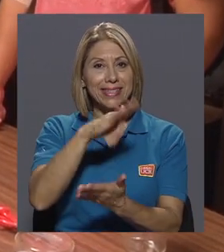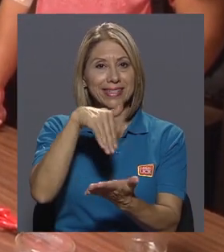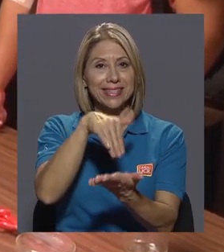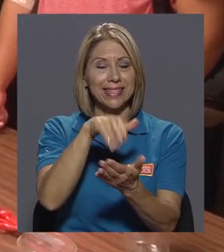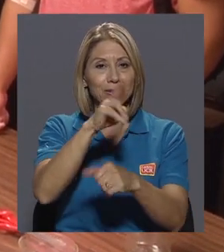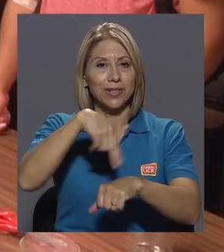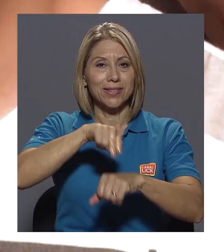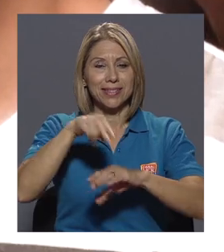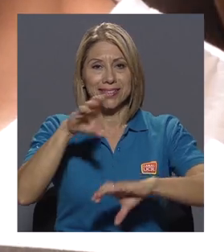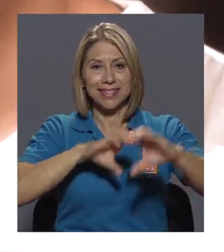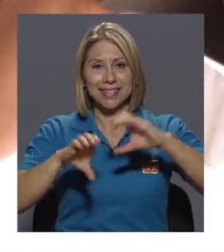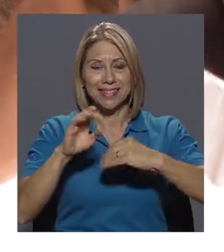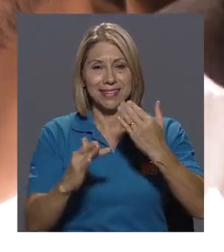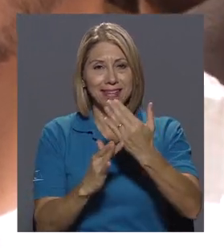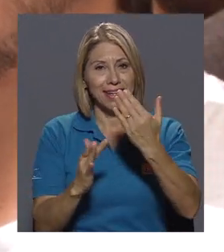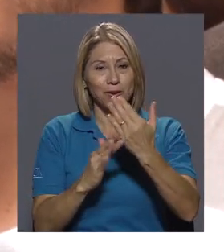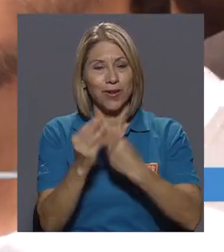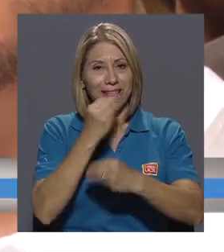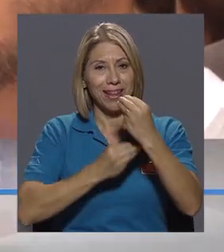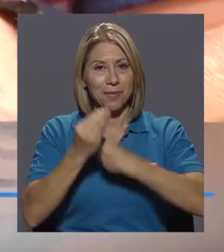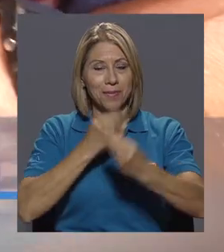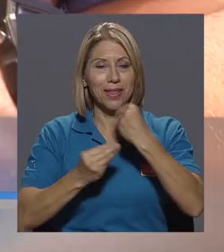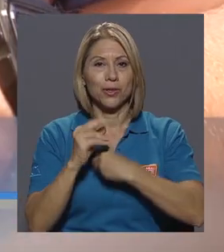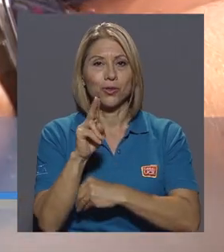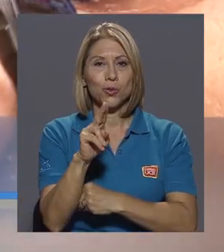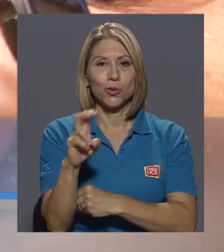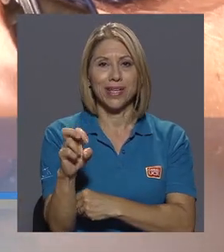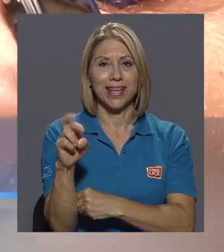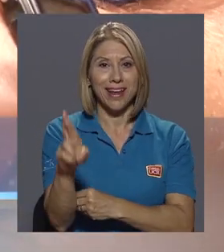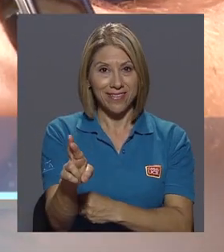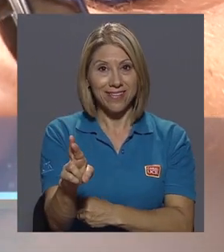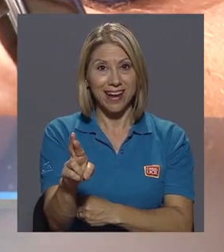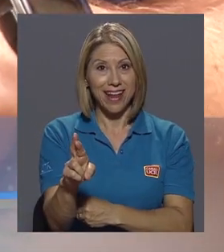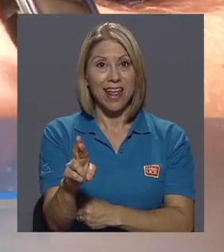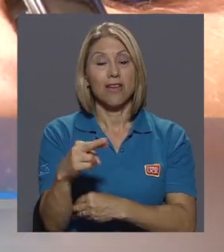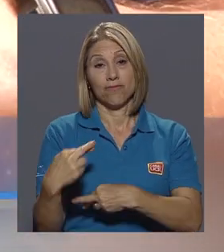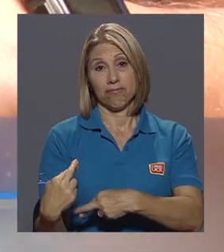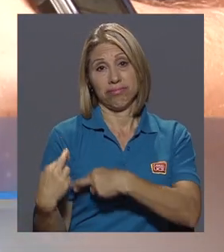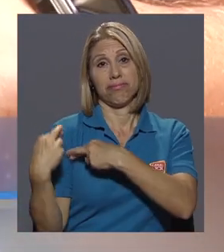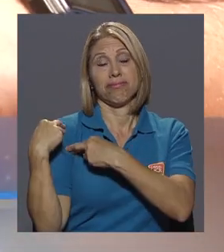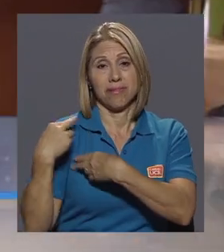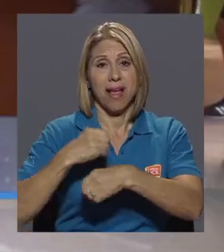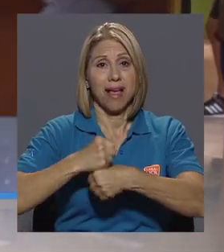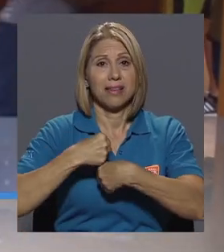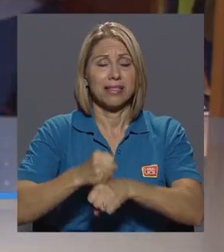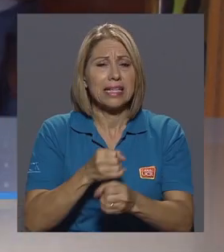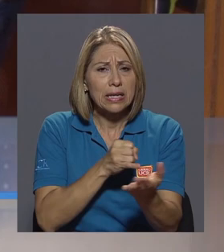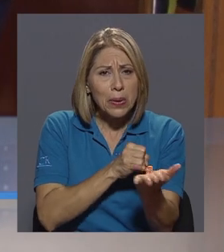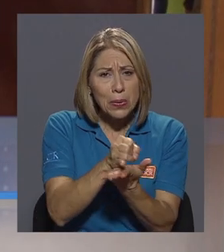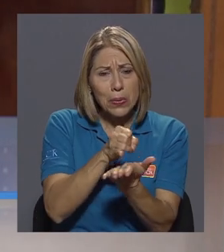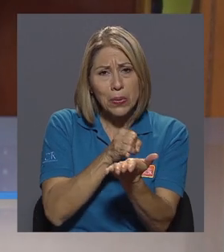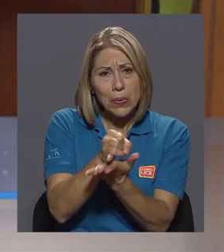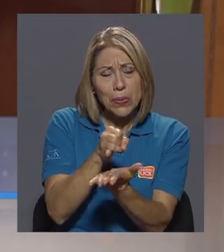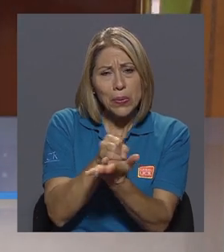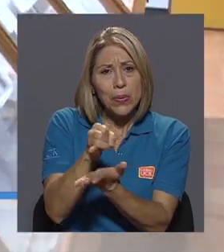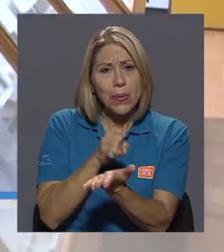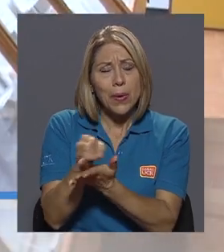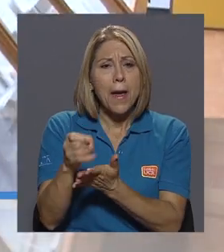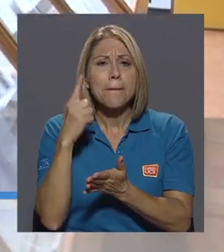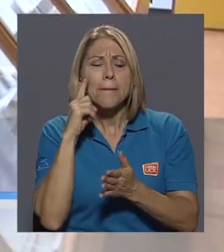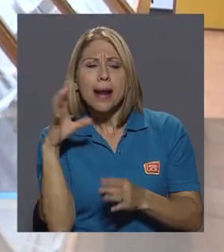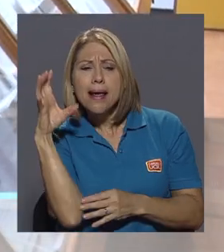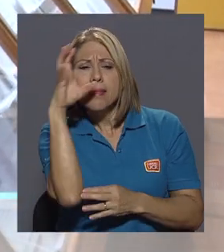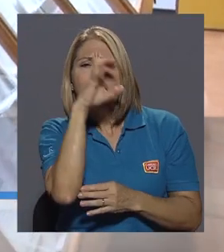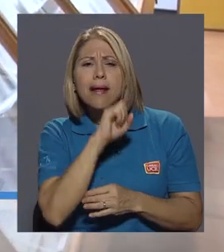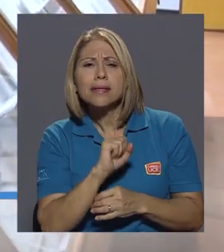El Centro Nacional de Ciencia y Tecnología de Alimentos de la UCR tendrá a su cargo la elaboración de una investigación para